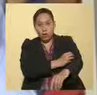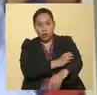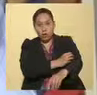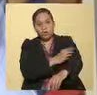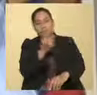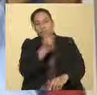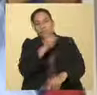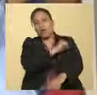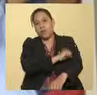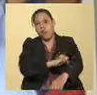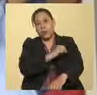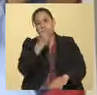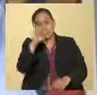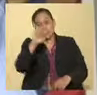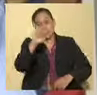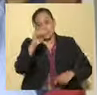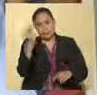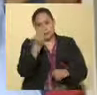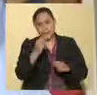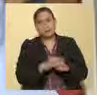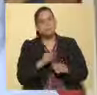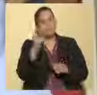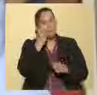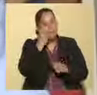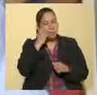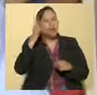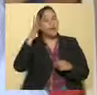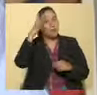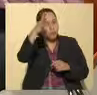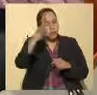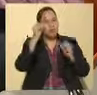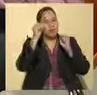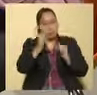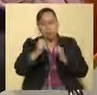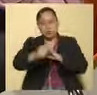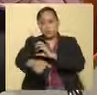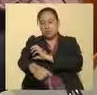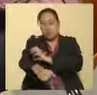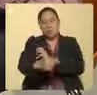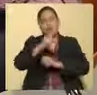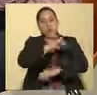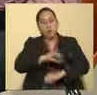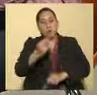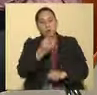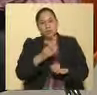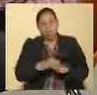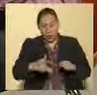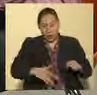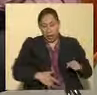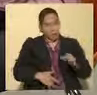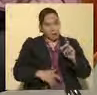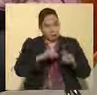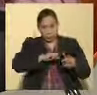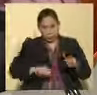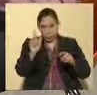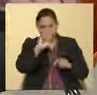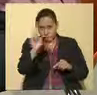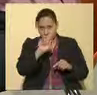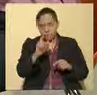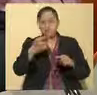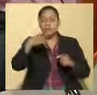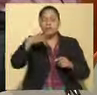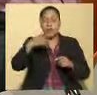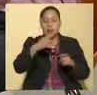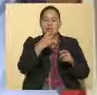diagnostica, hay que operarla. Tarde o temprano, el tratamiento es quirúrgico. A excepción de la umbilical que tenemos. A excepción de la umbilical en